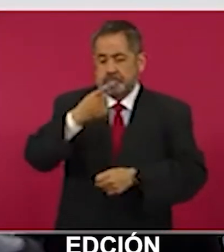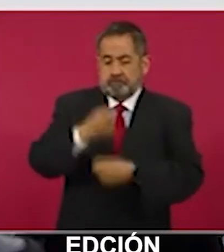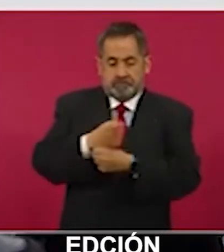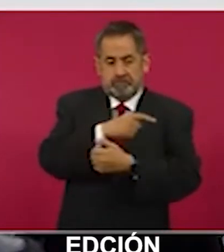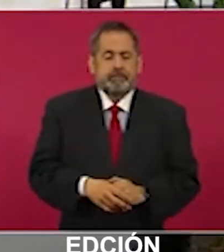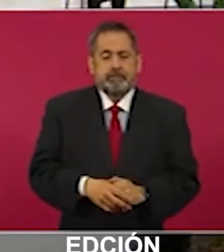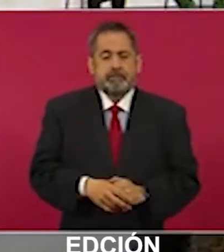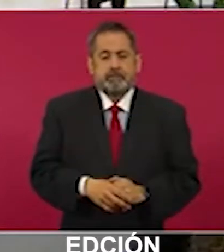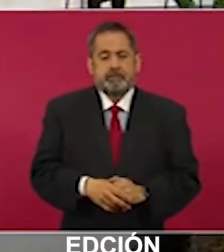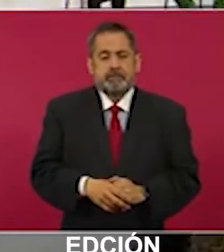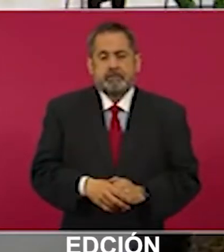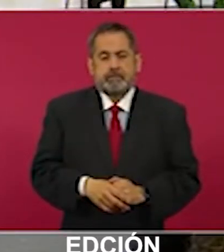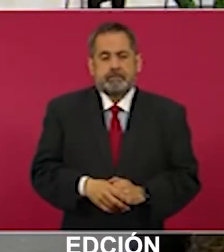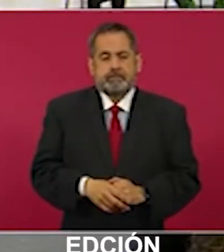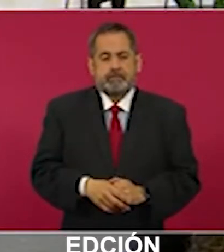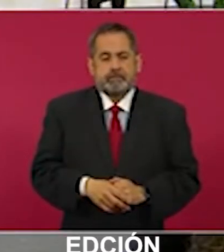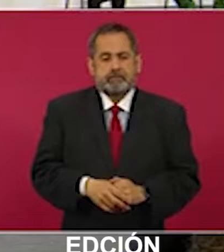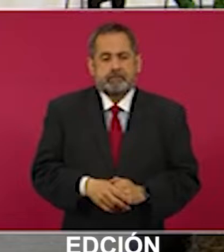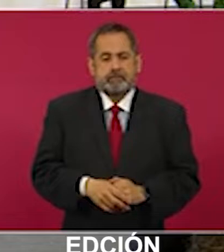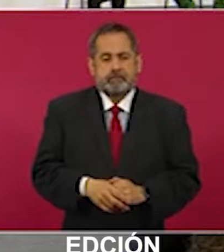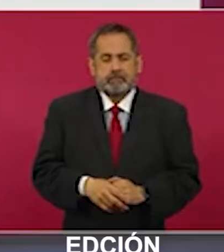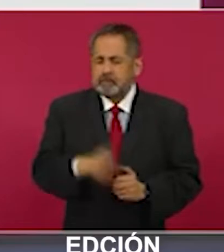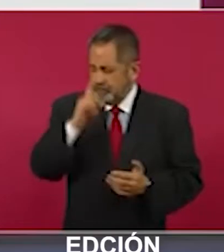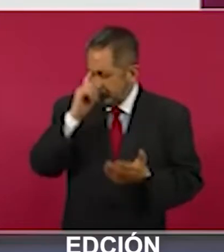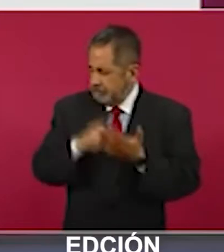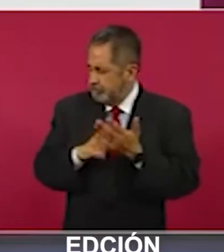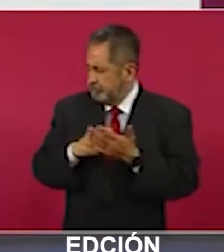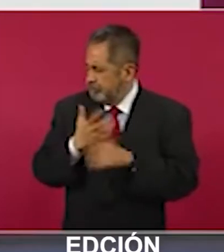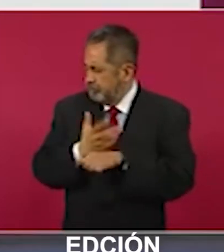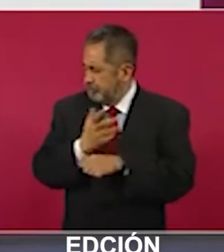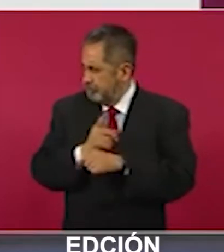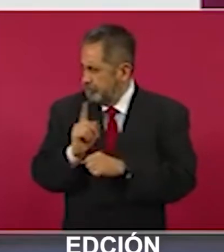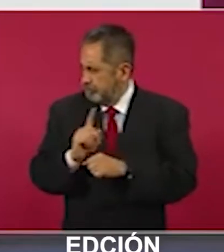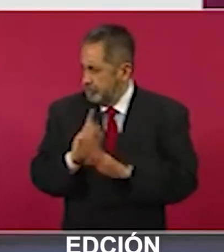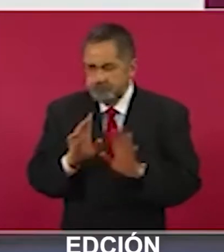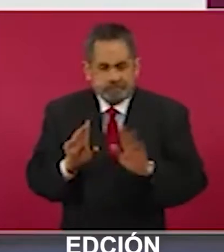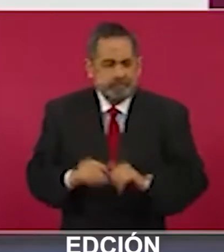México tenía. No creo que Estados Unidos.